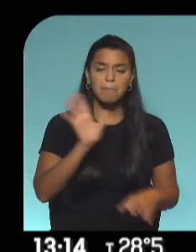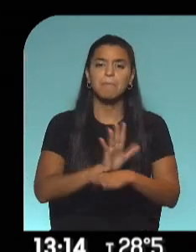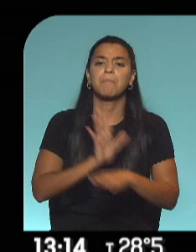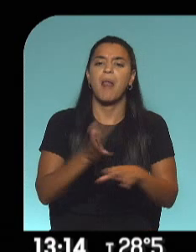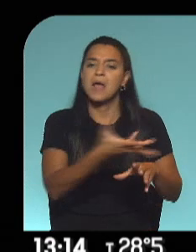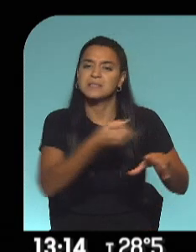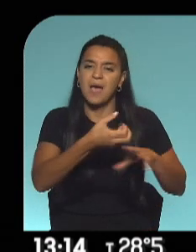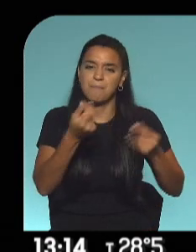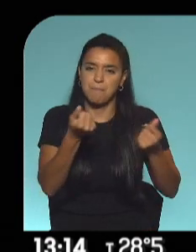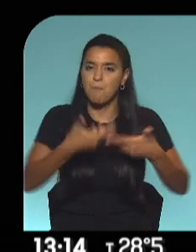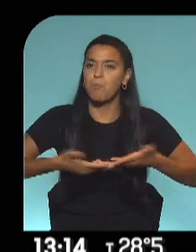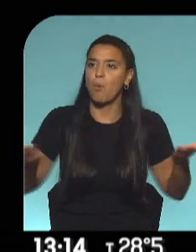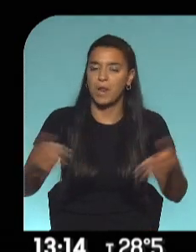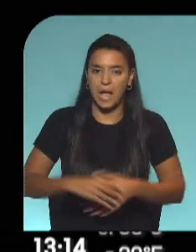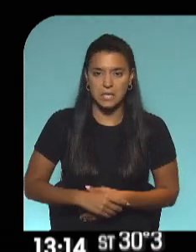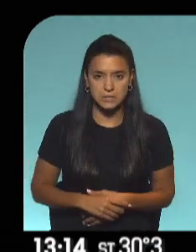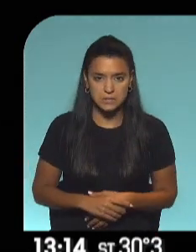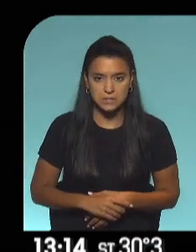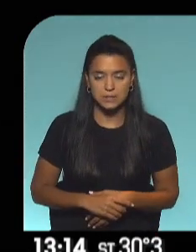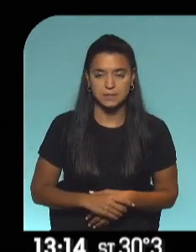arcas públicas.